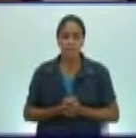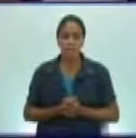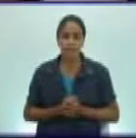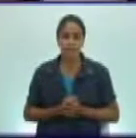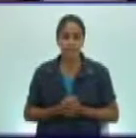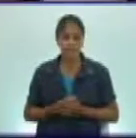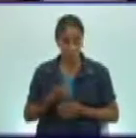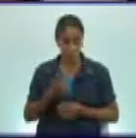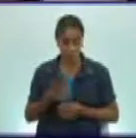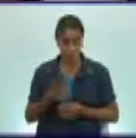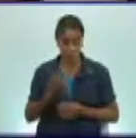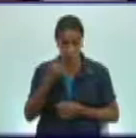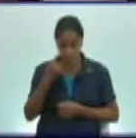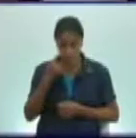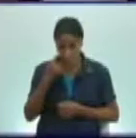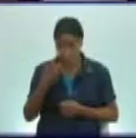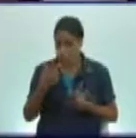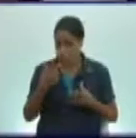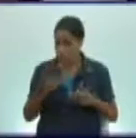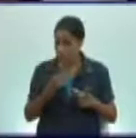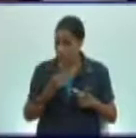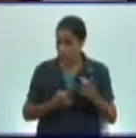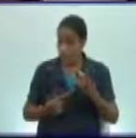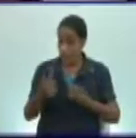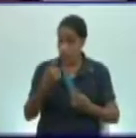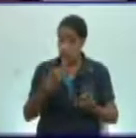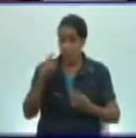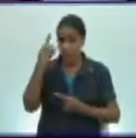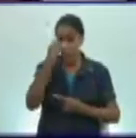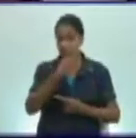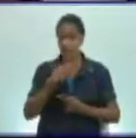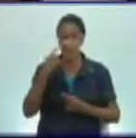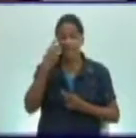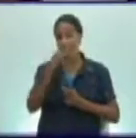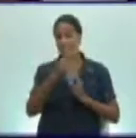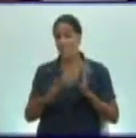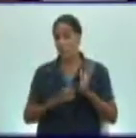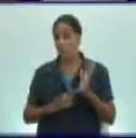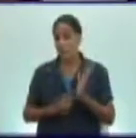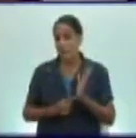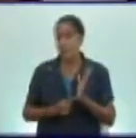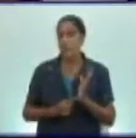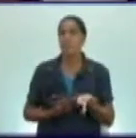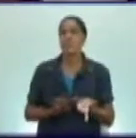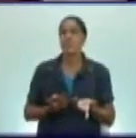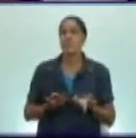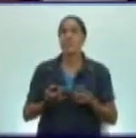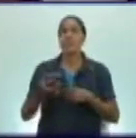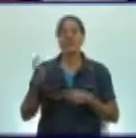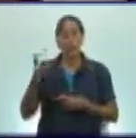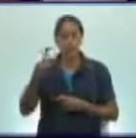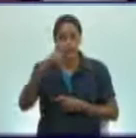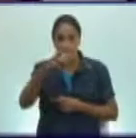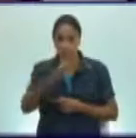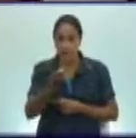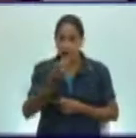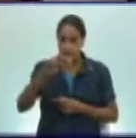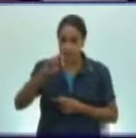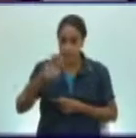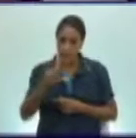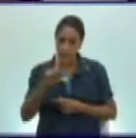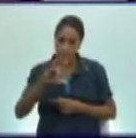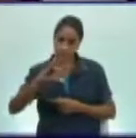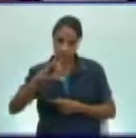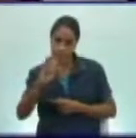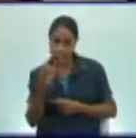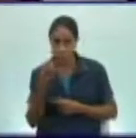Bien, hemos visto aquí algunas características esenciales de los anélidos. ¿Por qué se llaman anélidos?